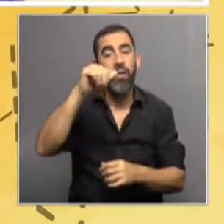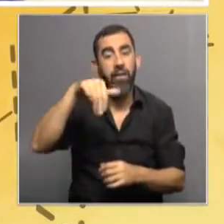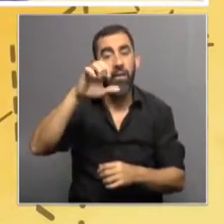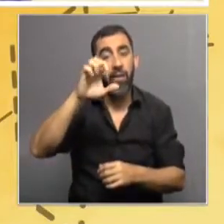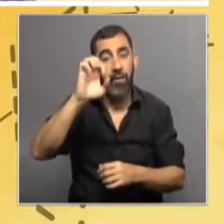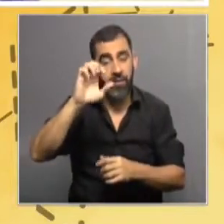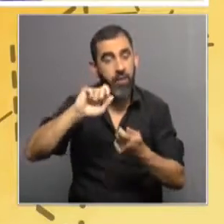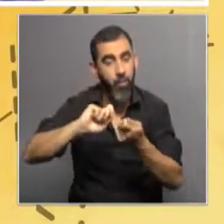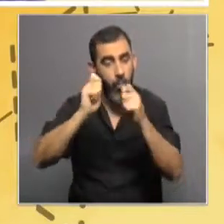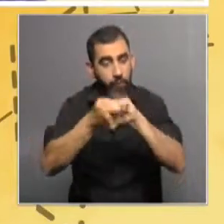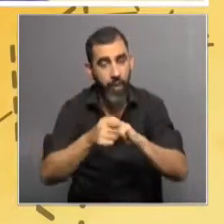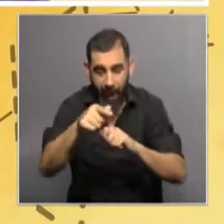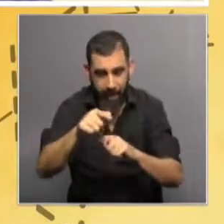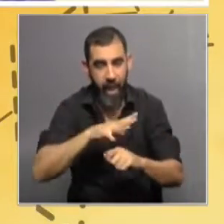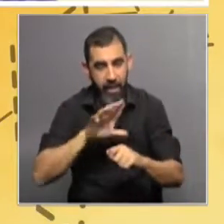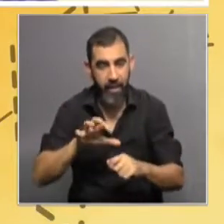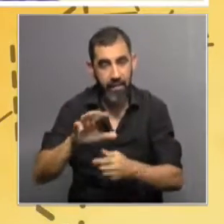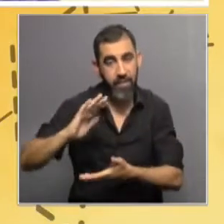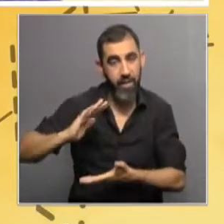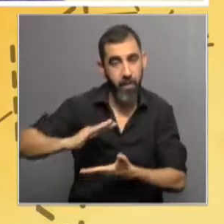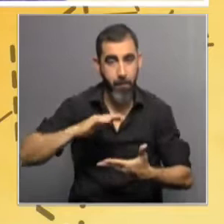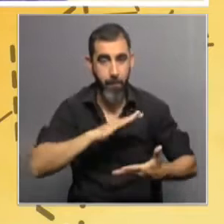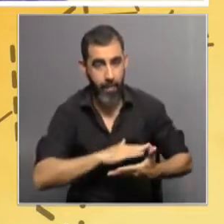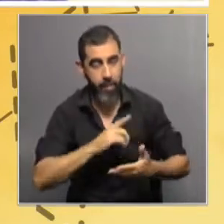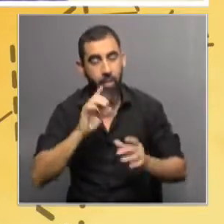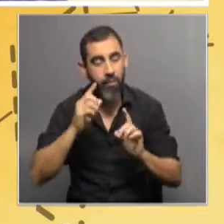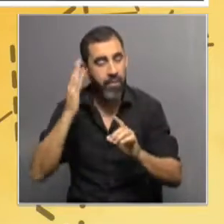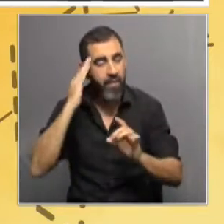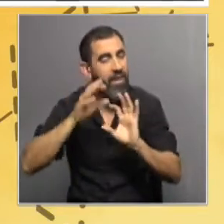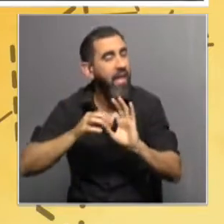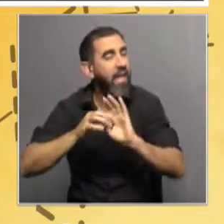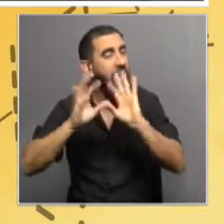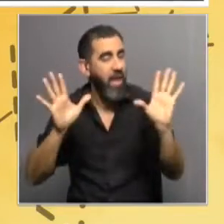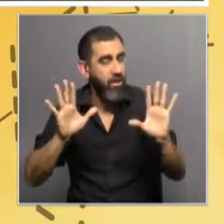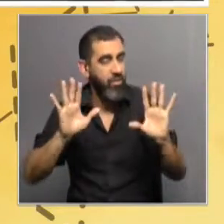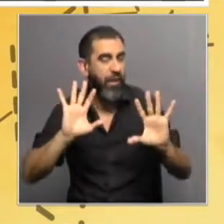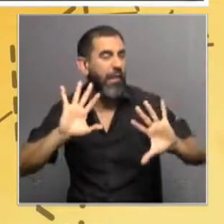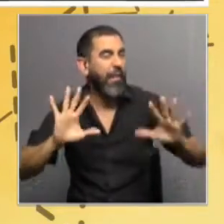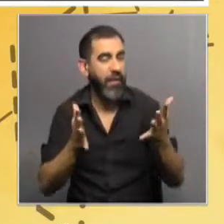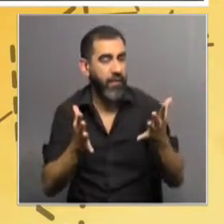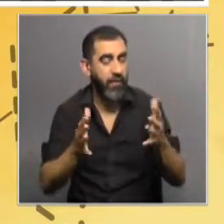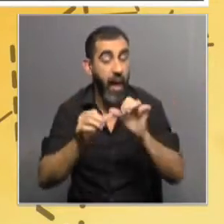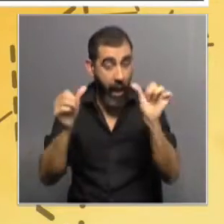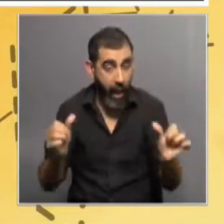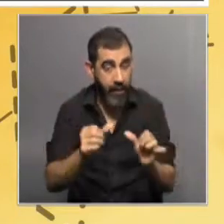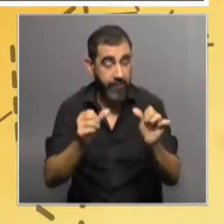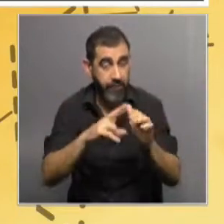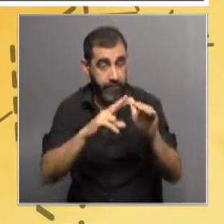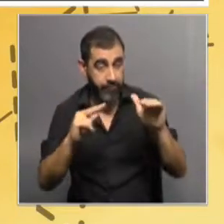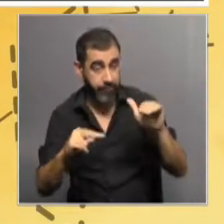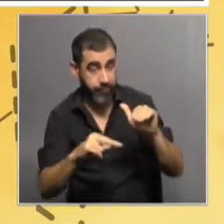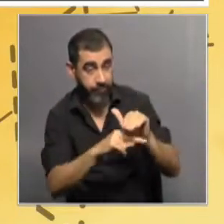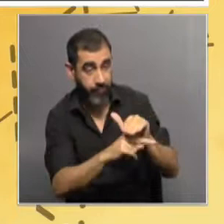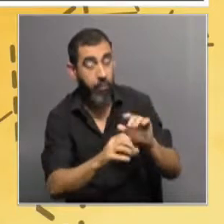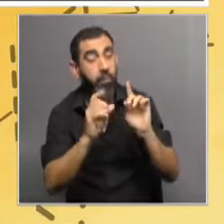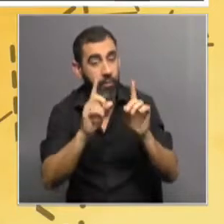grupo de cáncer de mama. Pero la persona tiene que tener bien claro lo que eso significa, ¿verdad? Hacerse el test molecular, porque